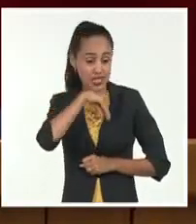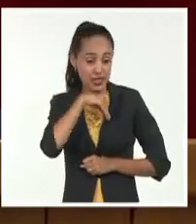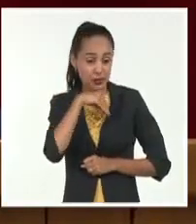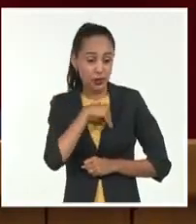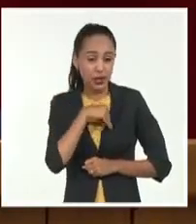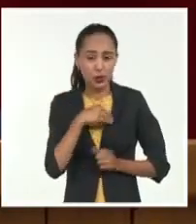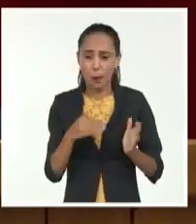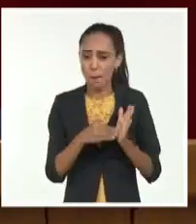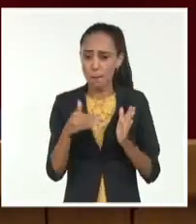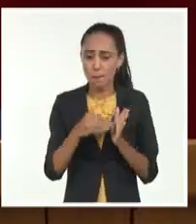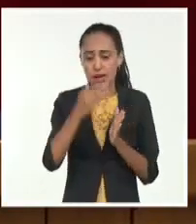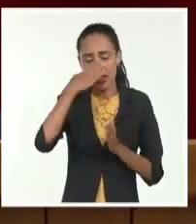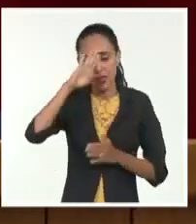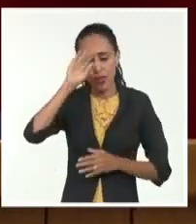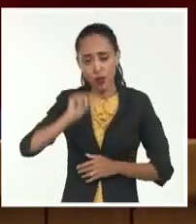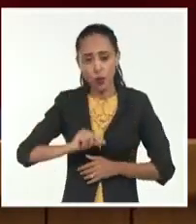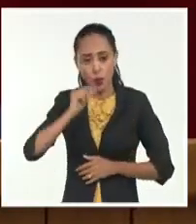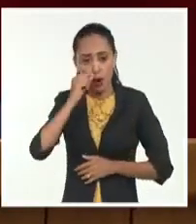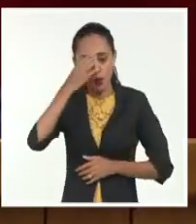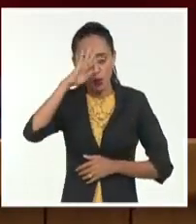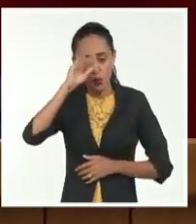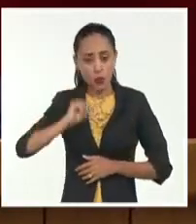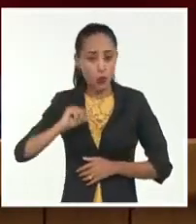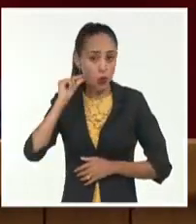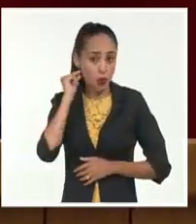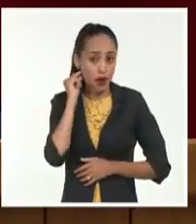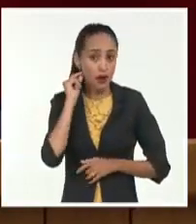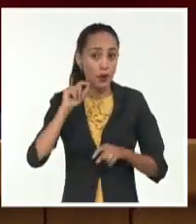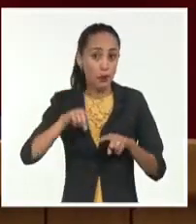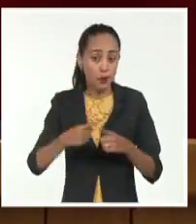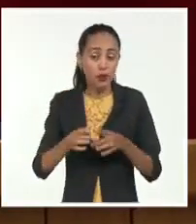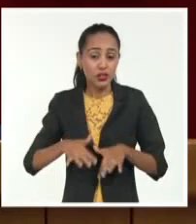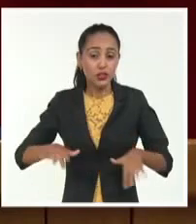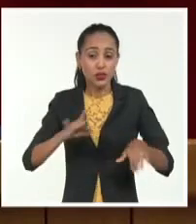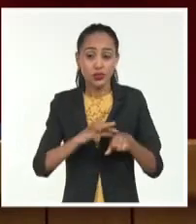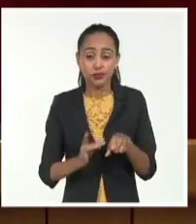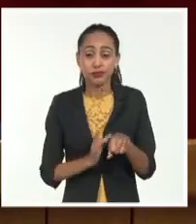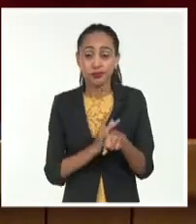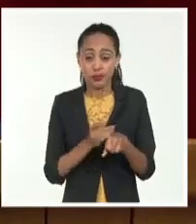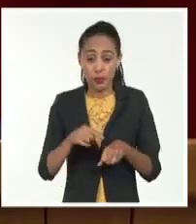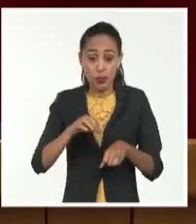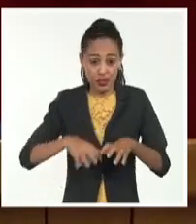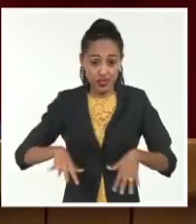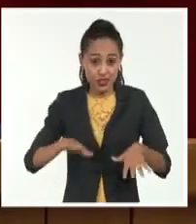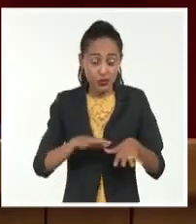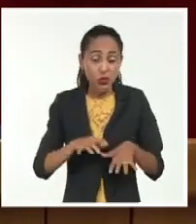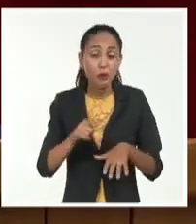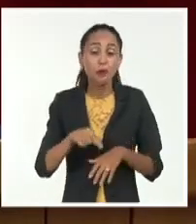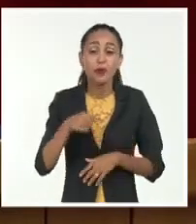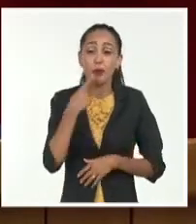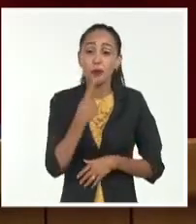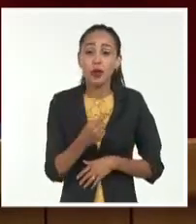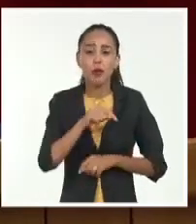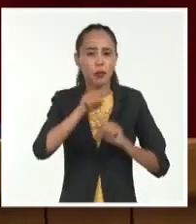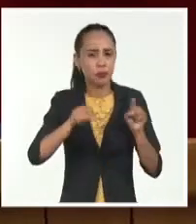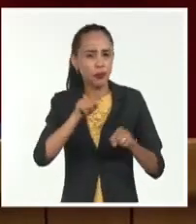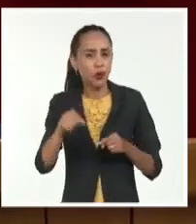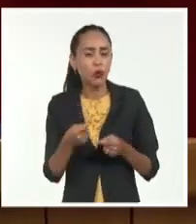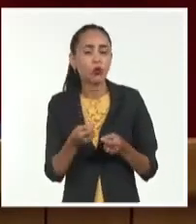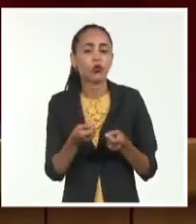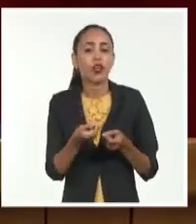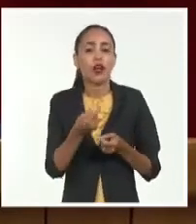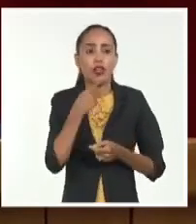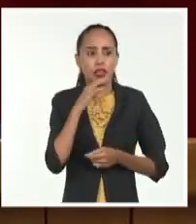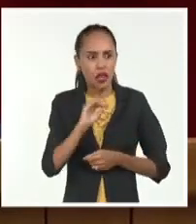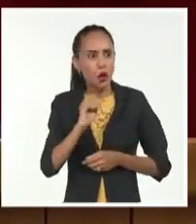miles de cubanas y cubanos que en ocasión de la consulta popular expresaron su apoyo o sencillamente